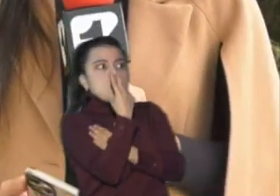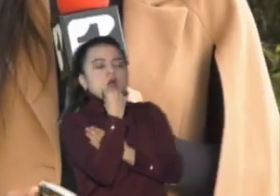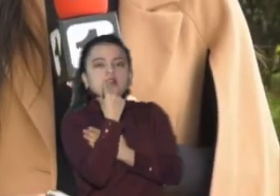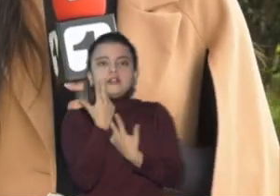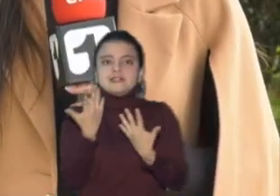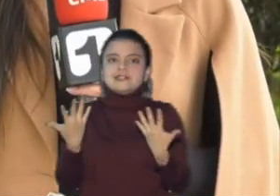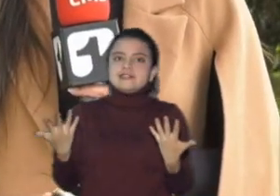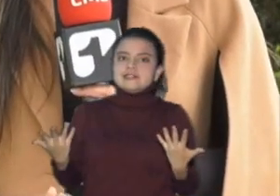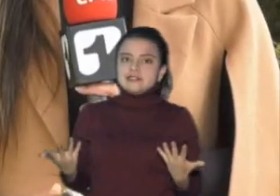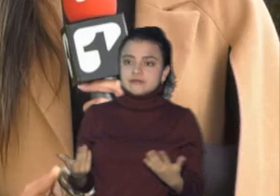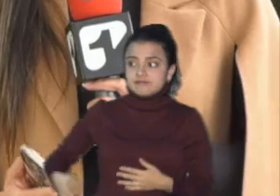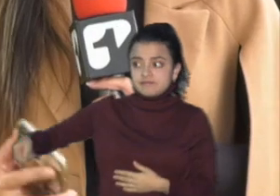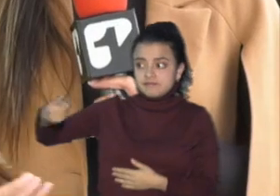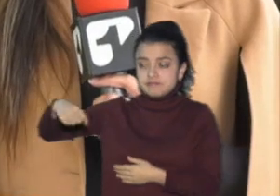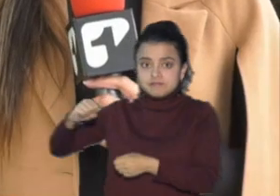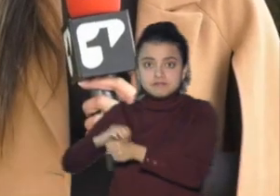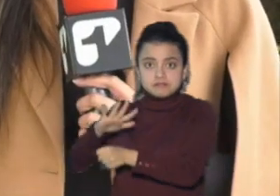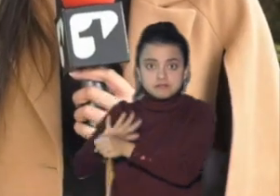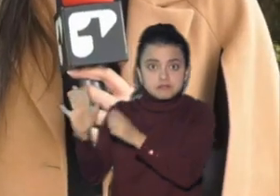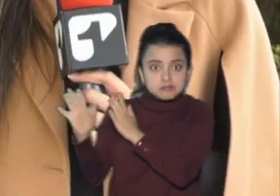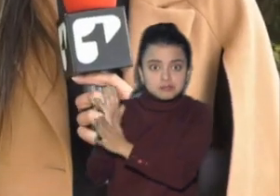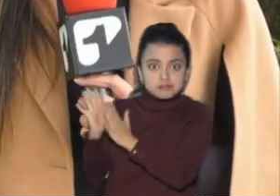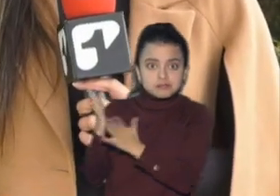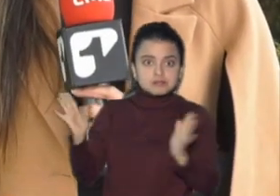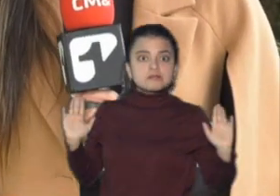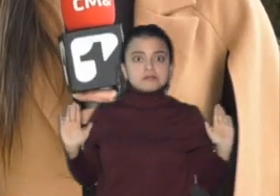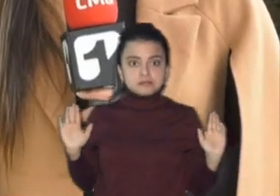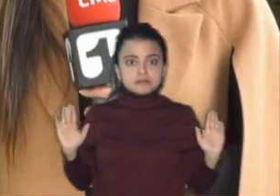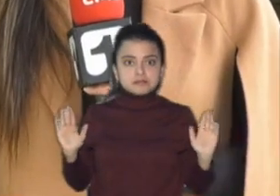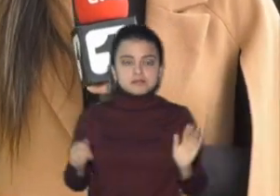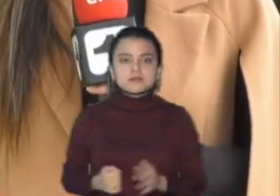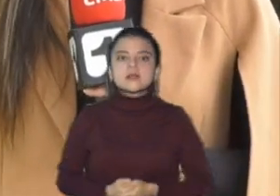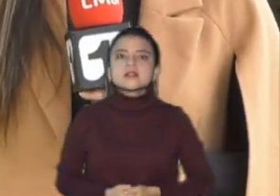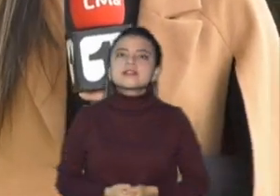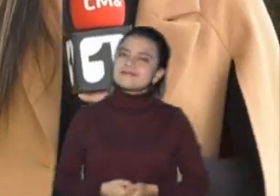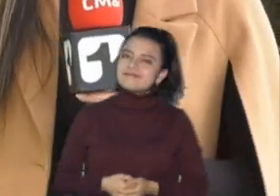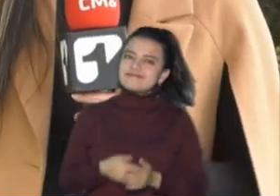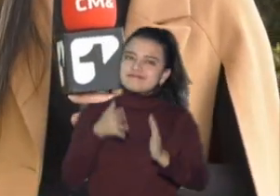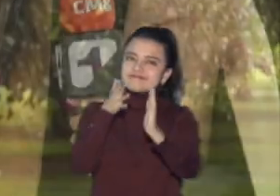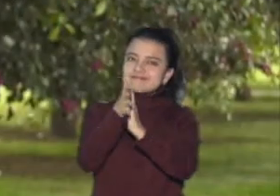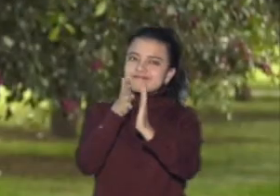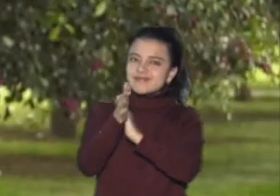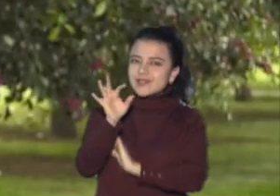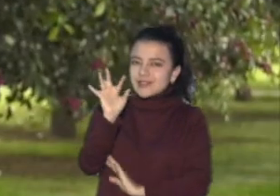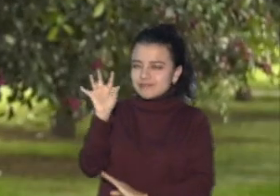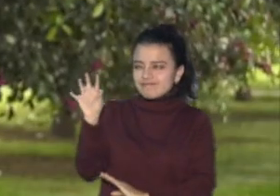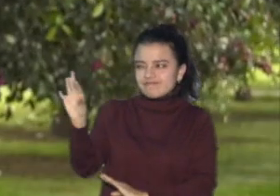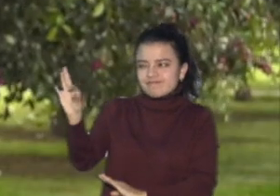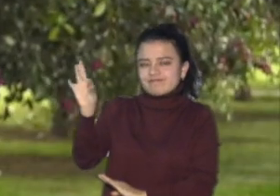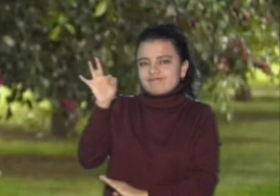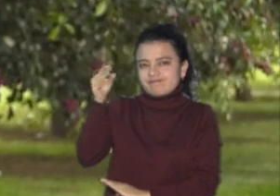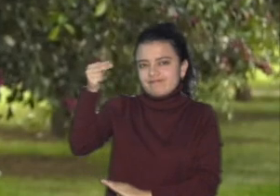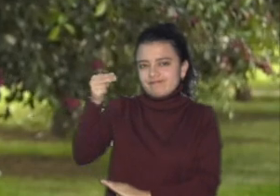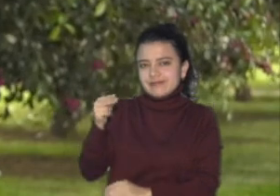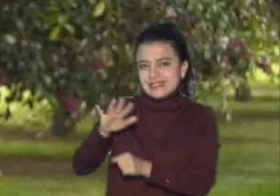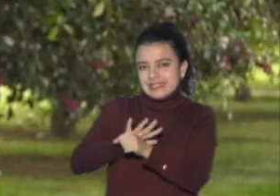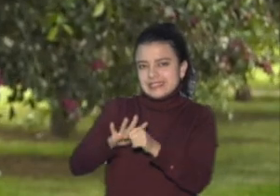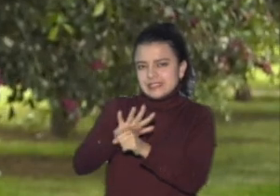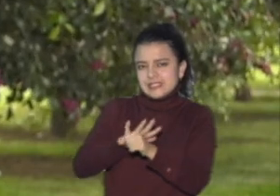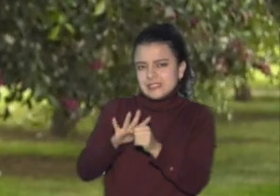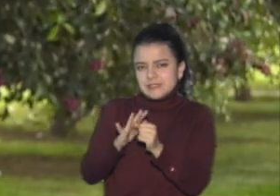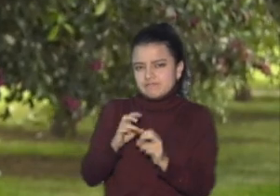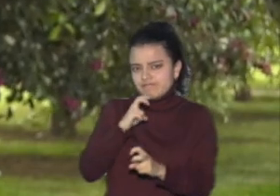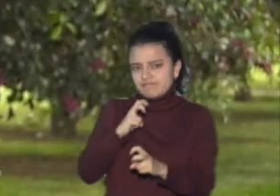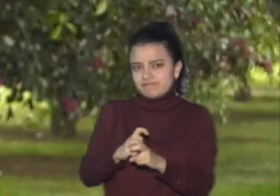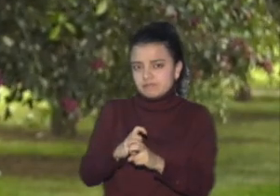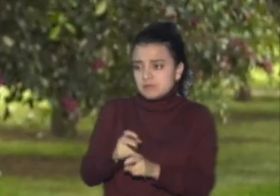estar con una salud, con una calidad de salud mejor. También tenemos una historia para el día de hoy, es lamentable, y es que en extraña